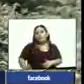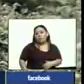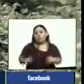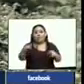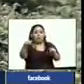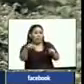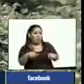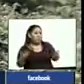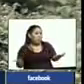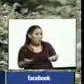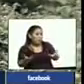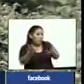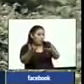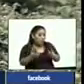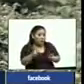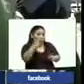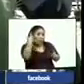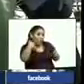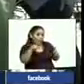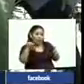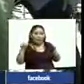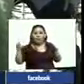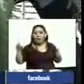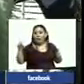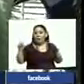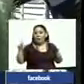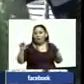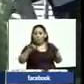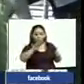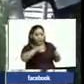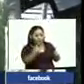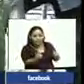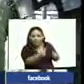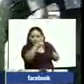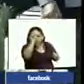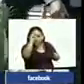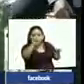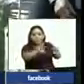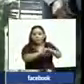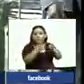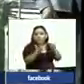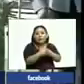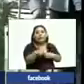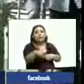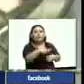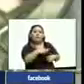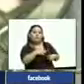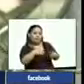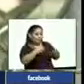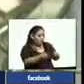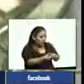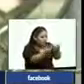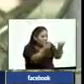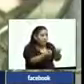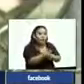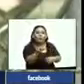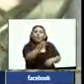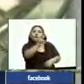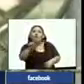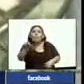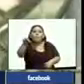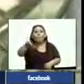la apuesta es de Adolfo Sánchez y todo su equipo de trabajo que encontró en la llamada mala madre